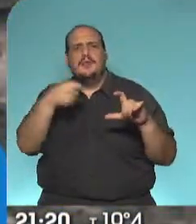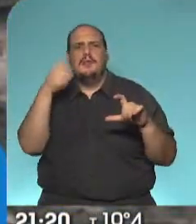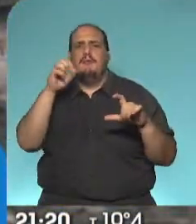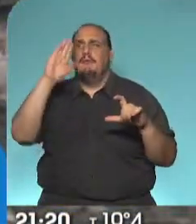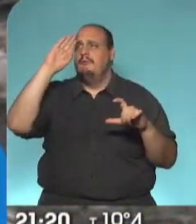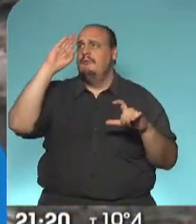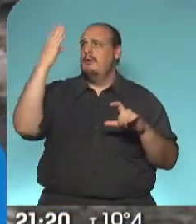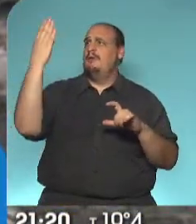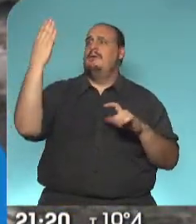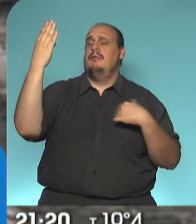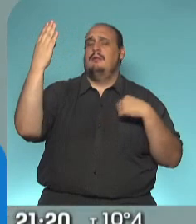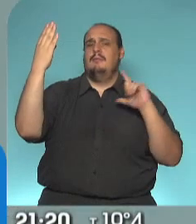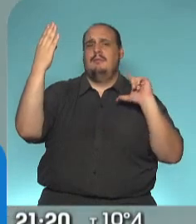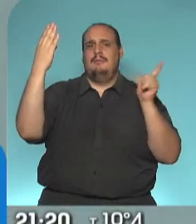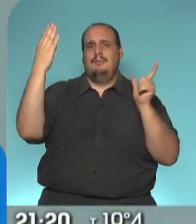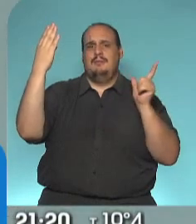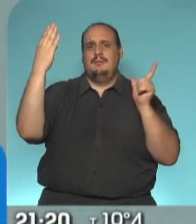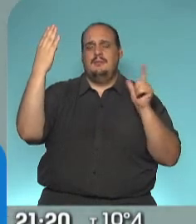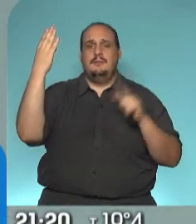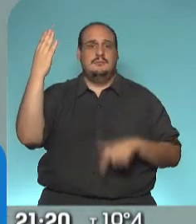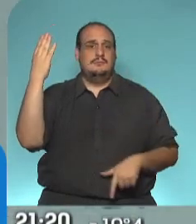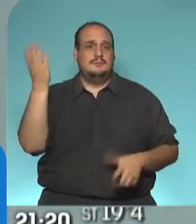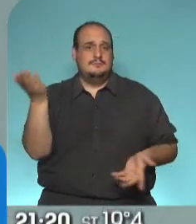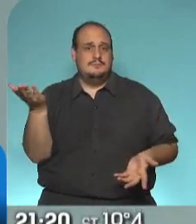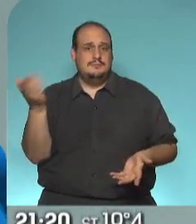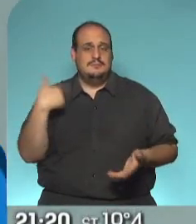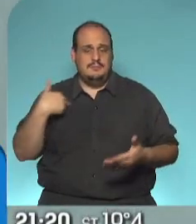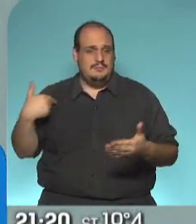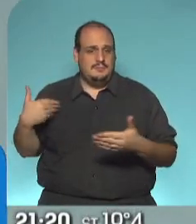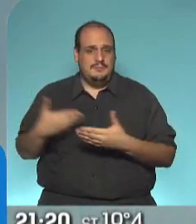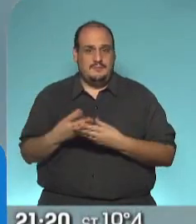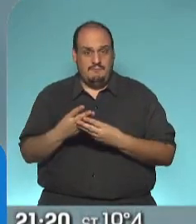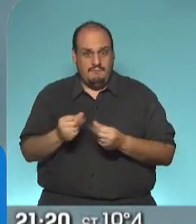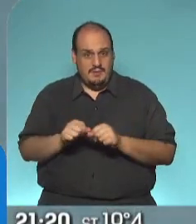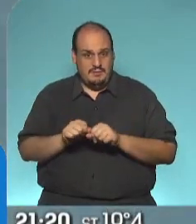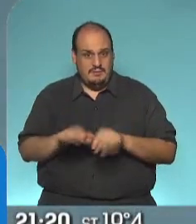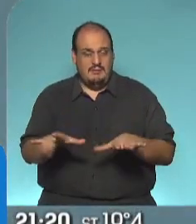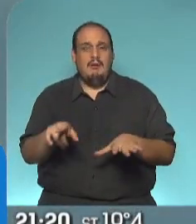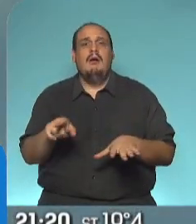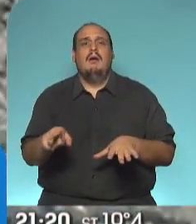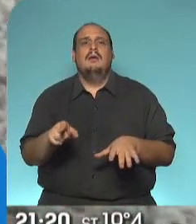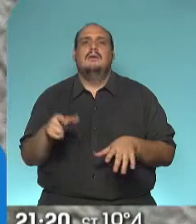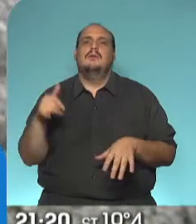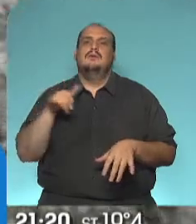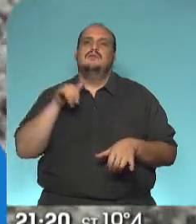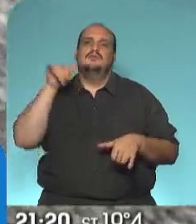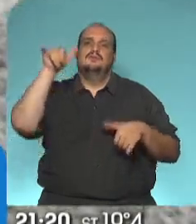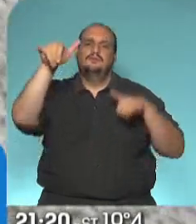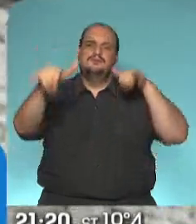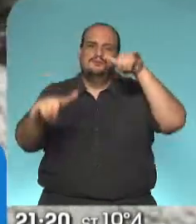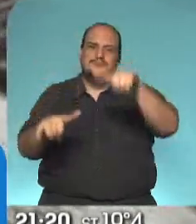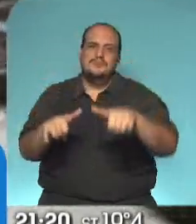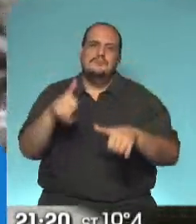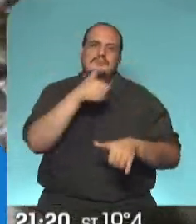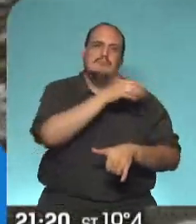recordar aventuras mientras todo pase y sea tiempo de volver a los cielos mares o